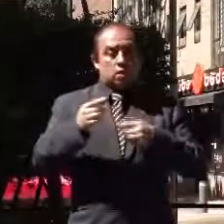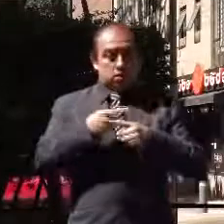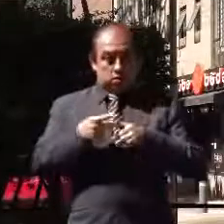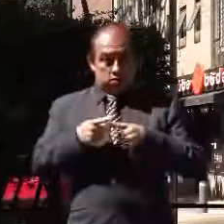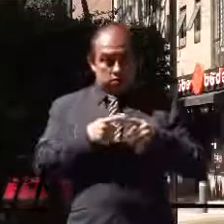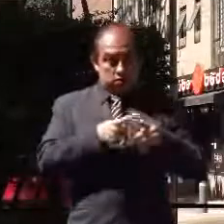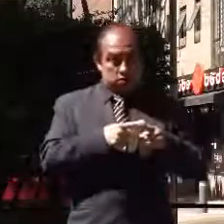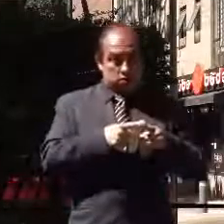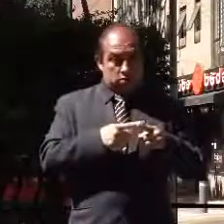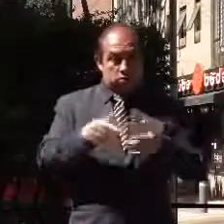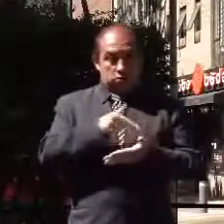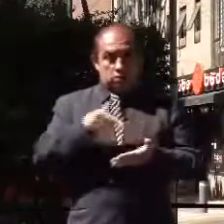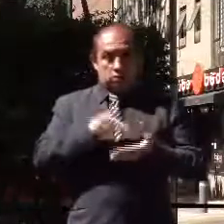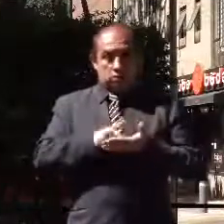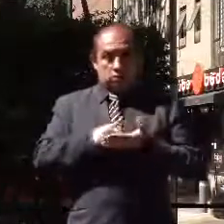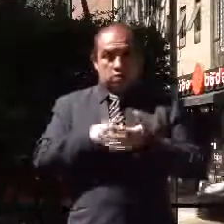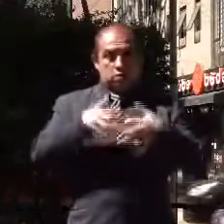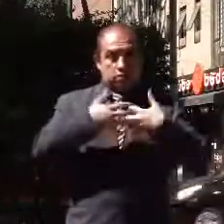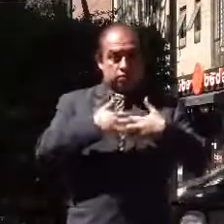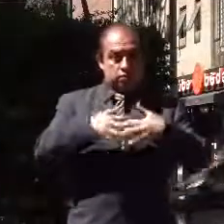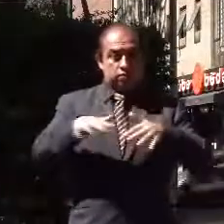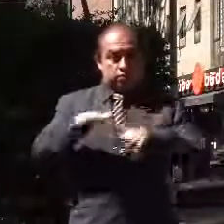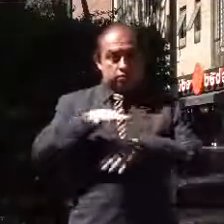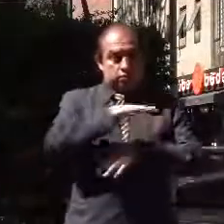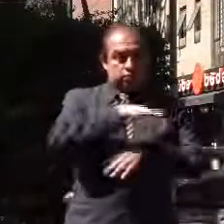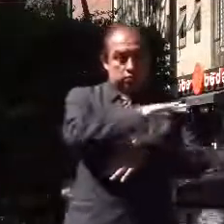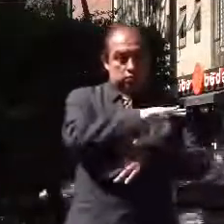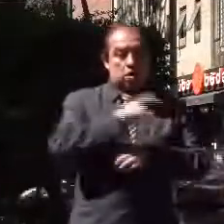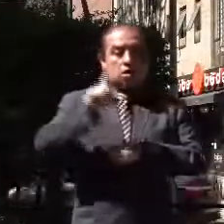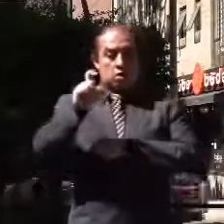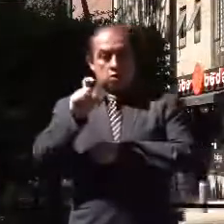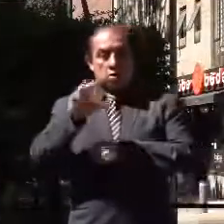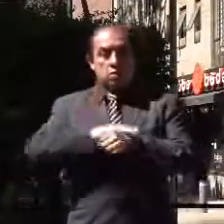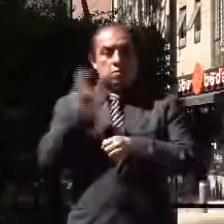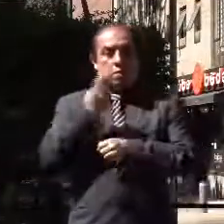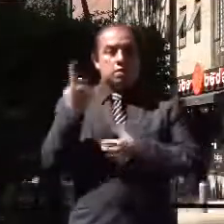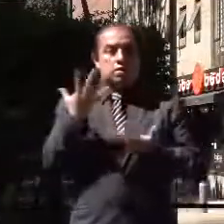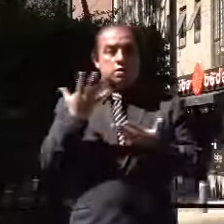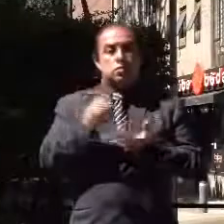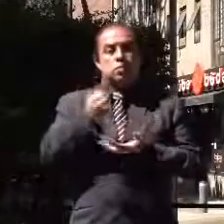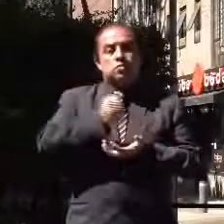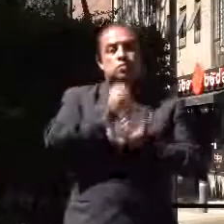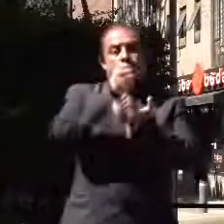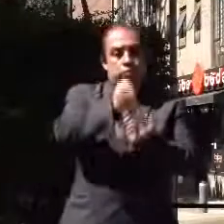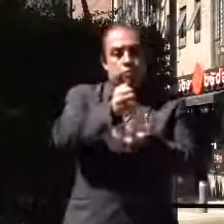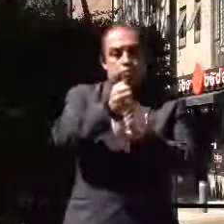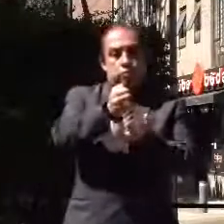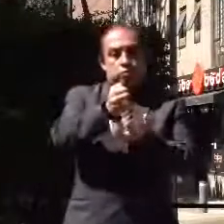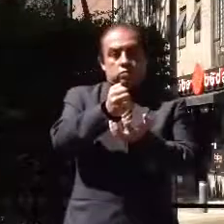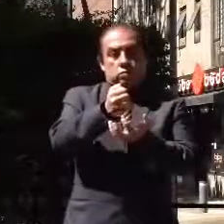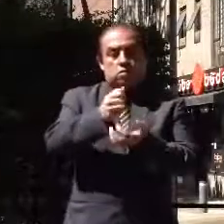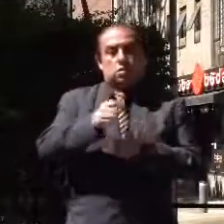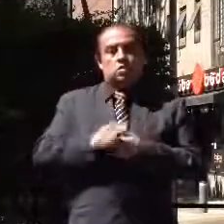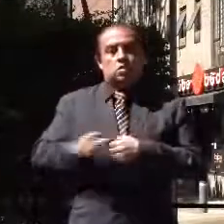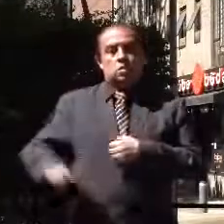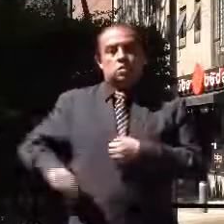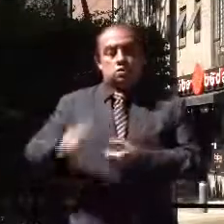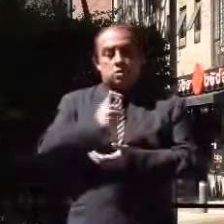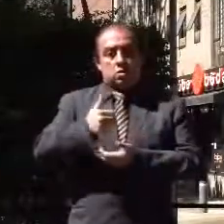diferentes puntos de infraestructura, de aguas, porque ha sido una inversión, hay que decir, de recursos del gobierno de la ciudad. Este año